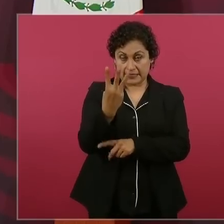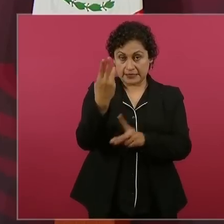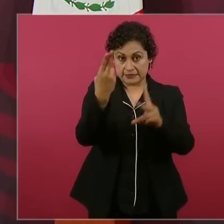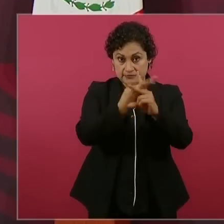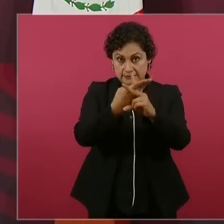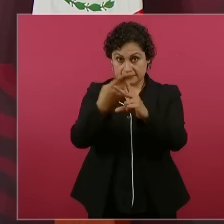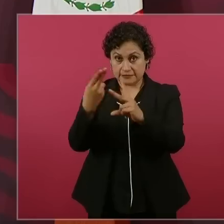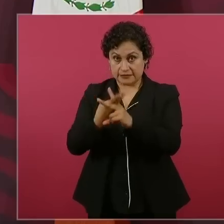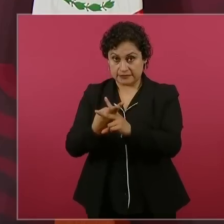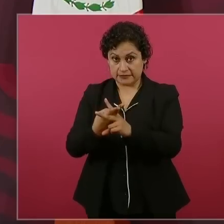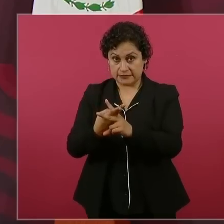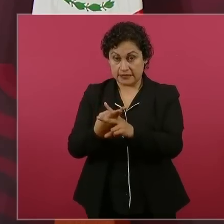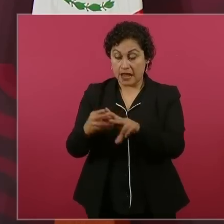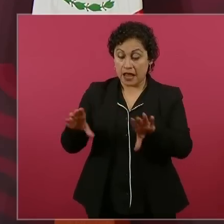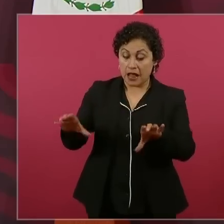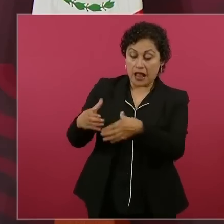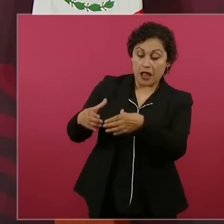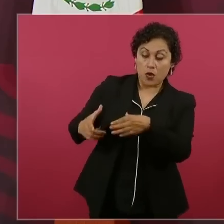14 en Guanajuato.